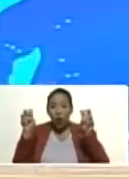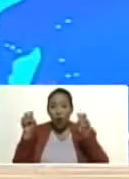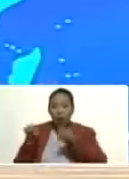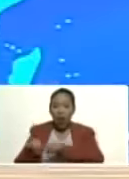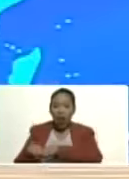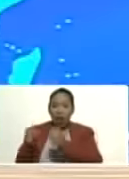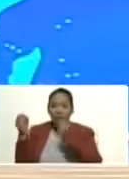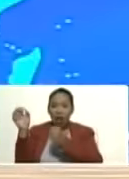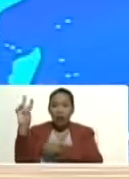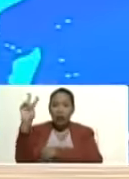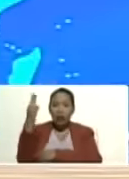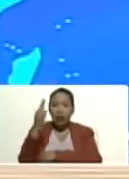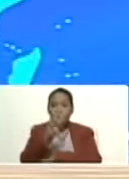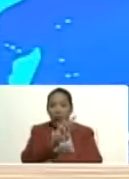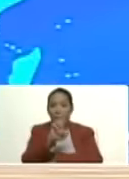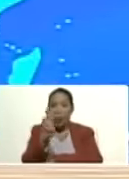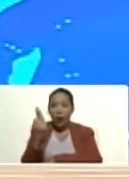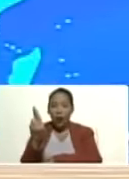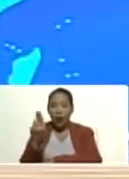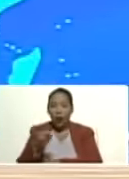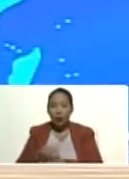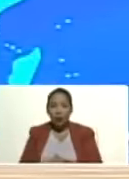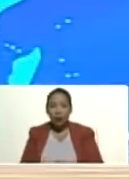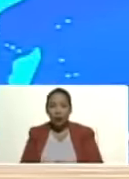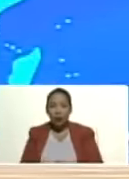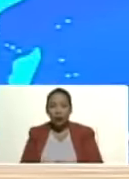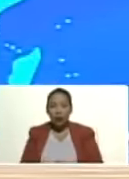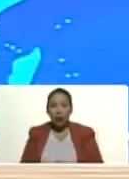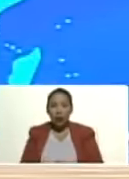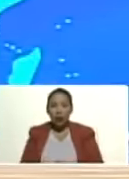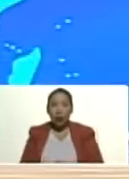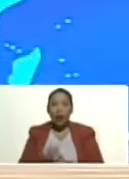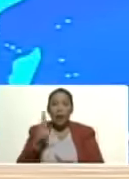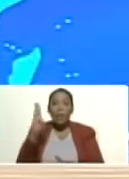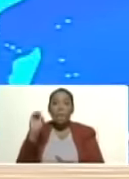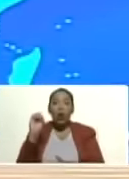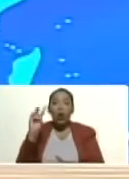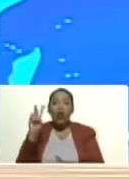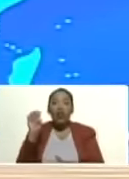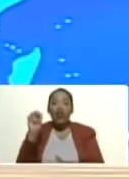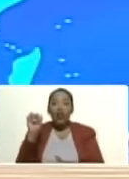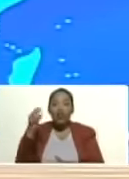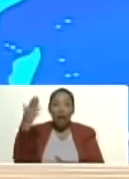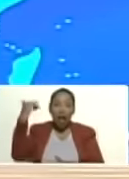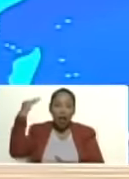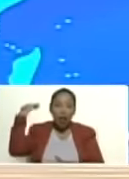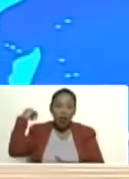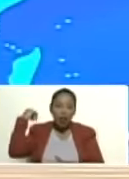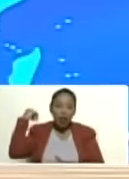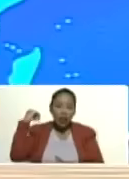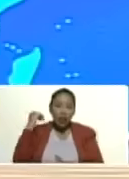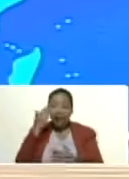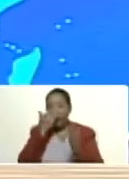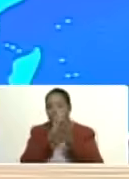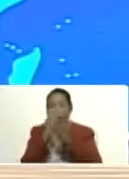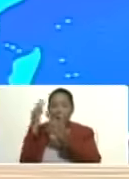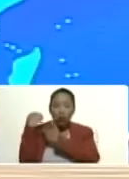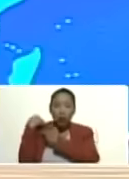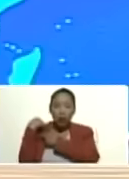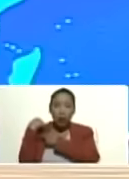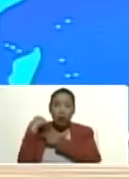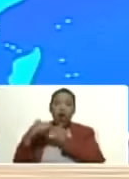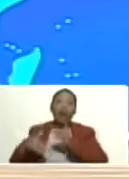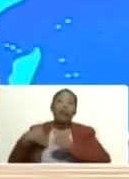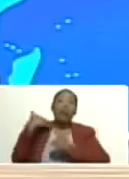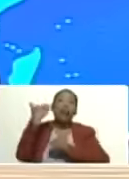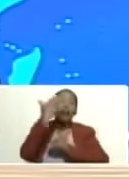la Segunda República con Boves al frente. Luego viene el encuentro del Libertador con